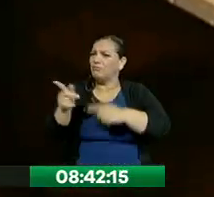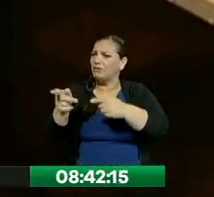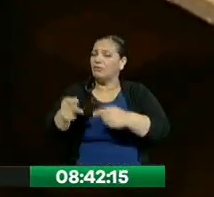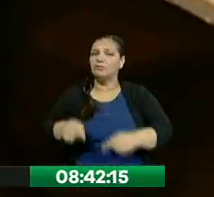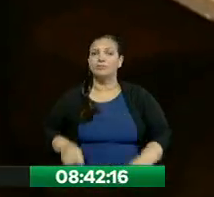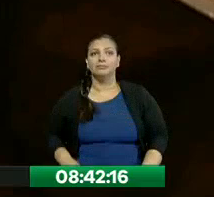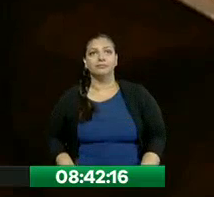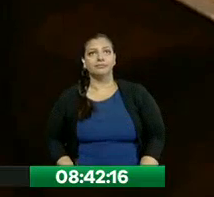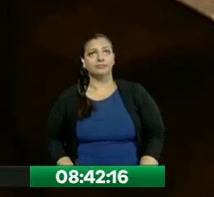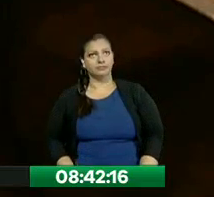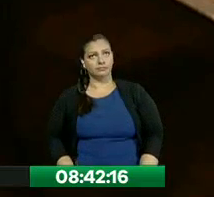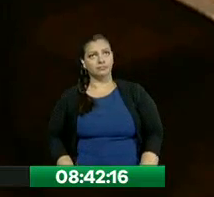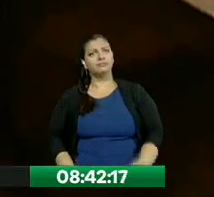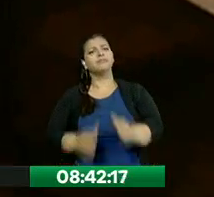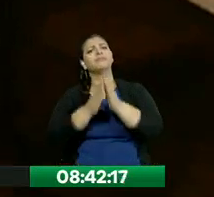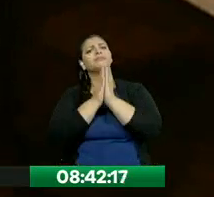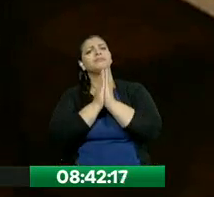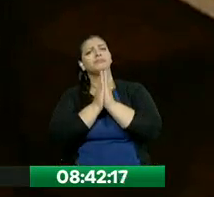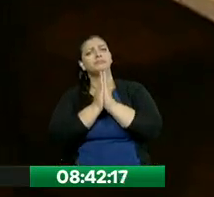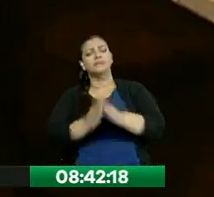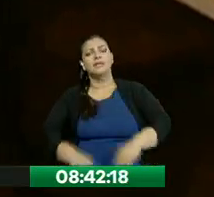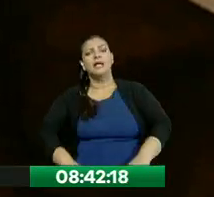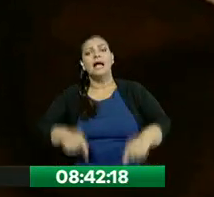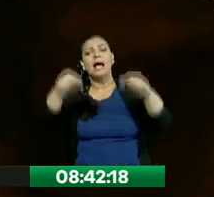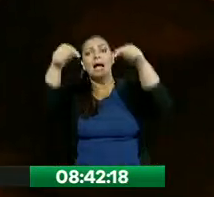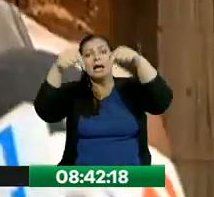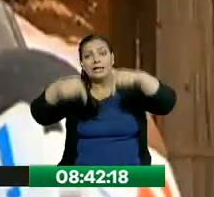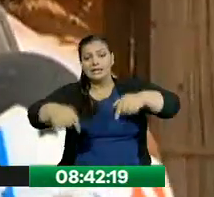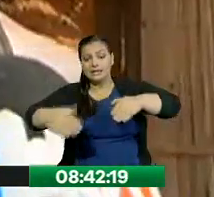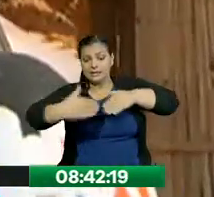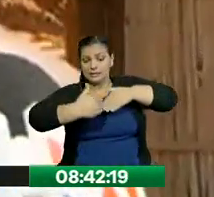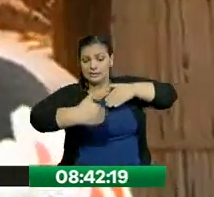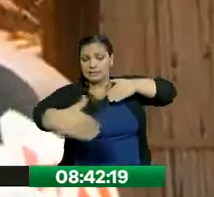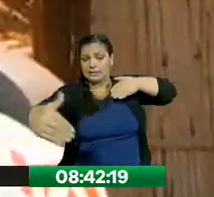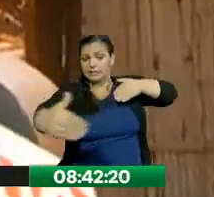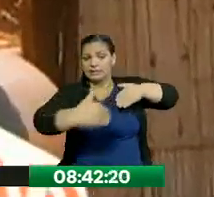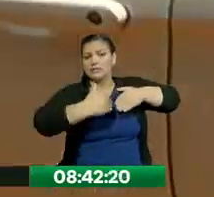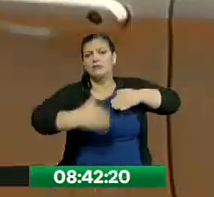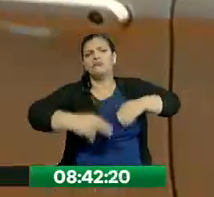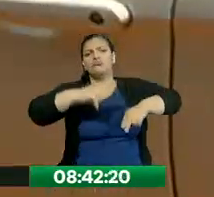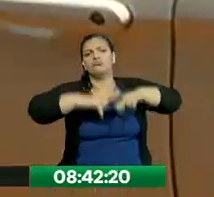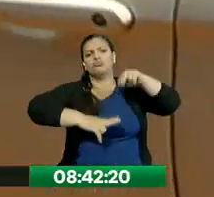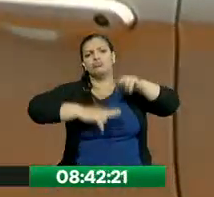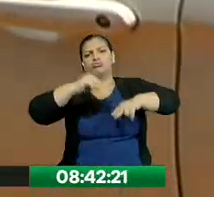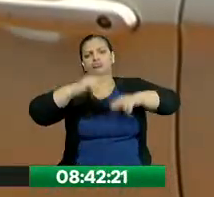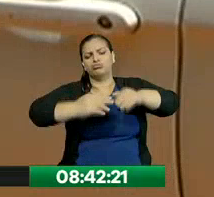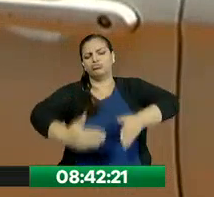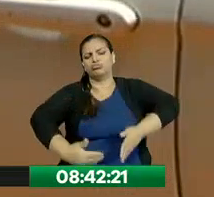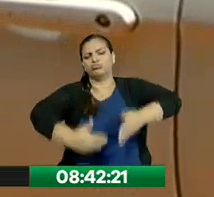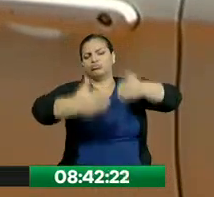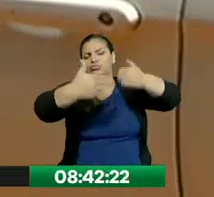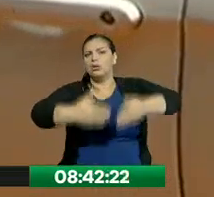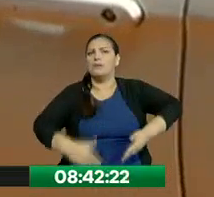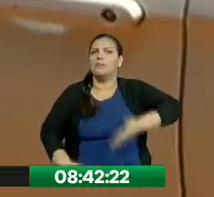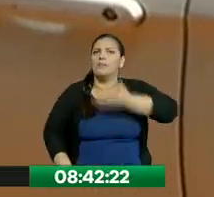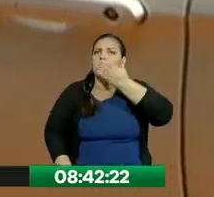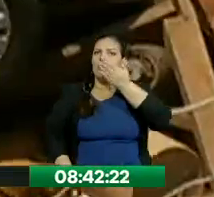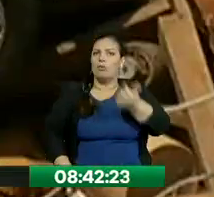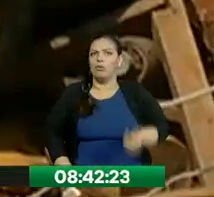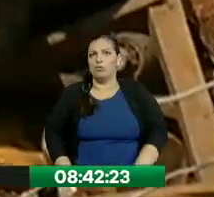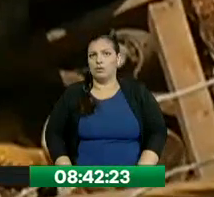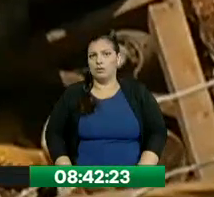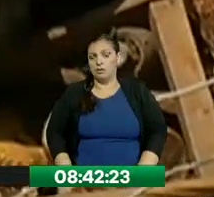que accidentes como este se repitan. Que el carro venía encima de nosotros. Si no hubiera sido por eso, nos hubieran aplastado